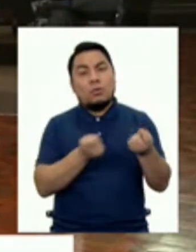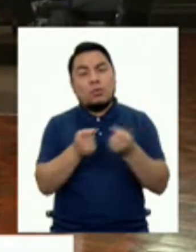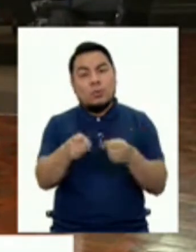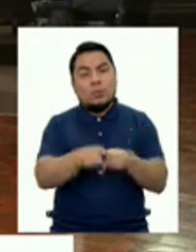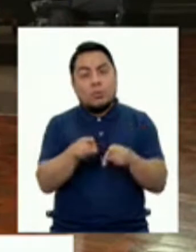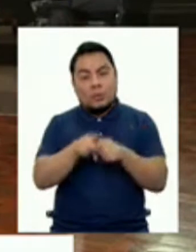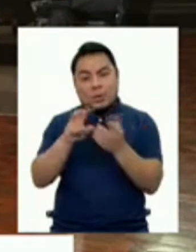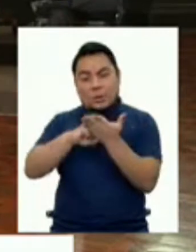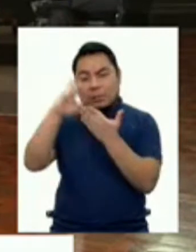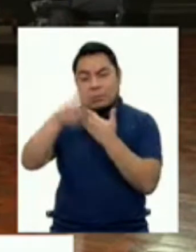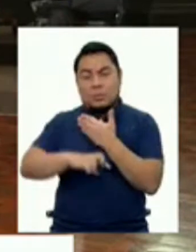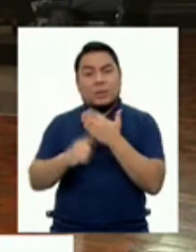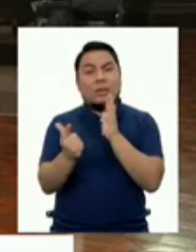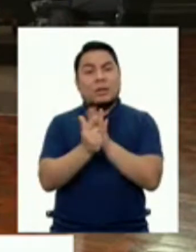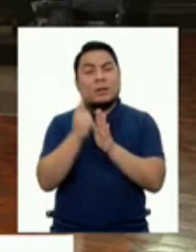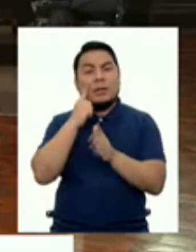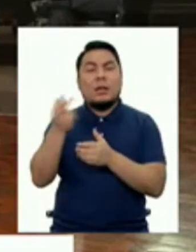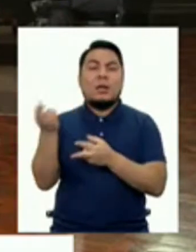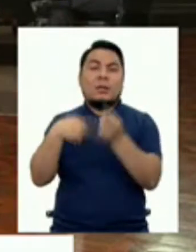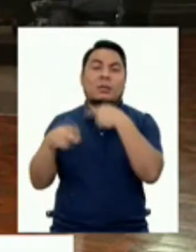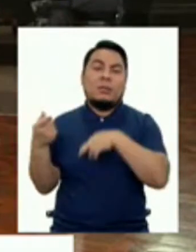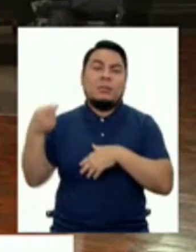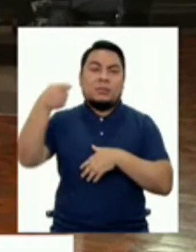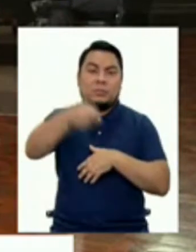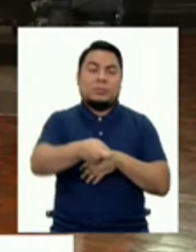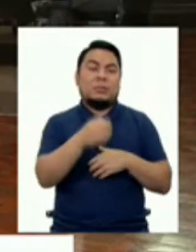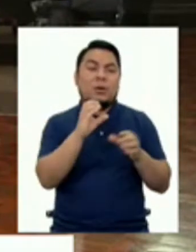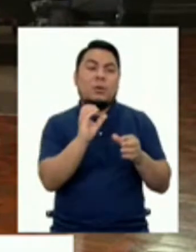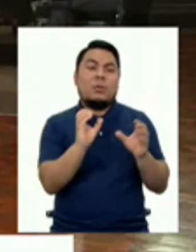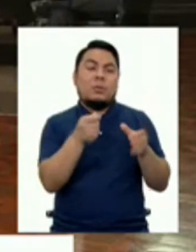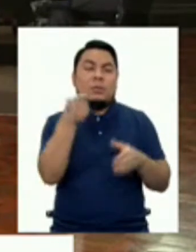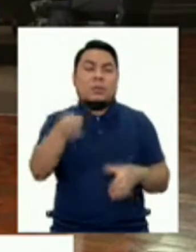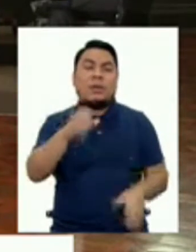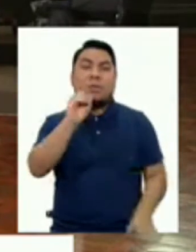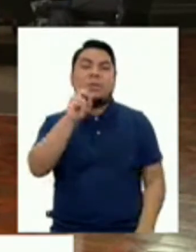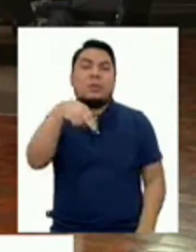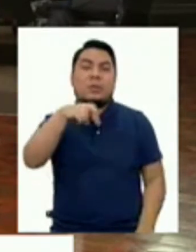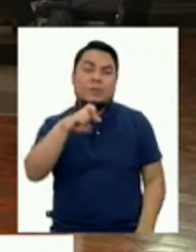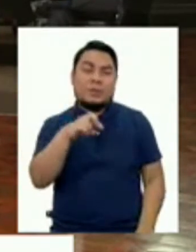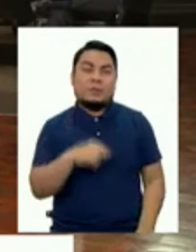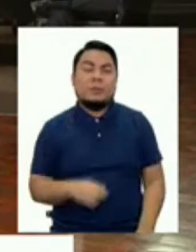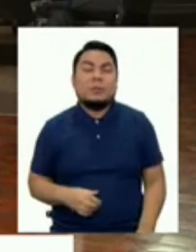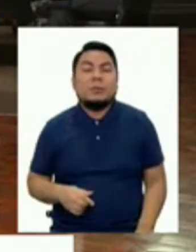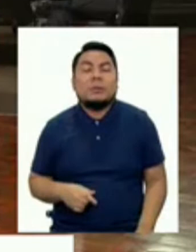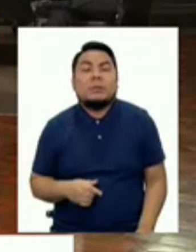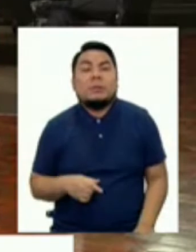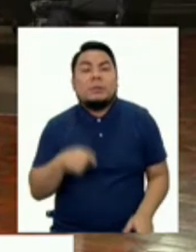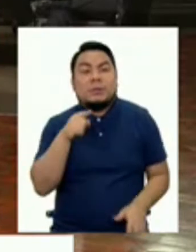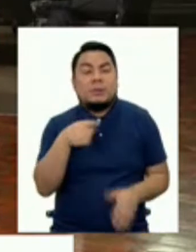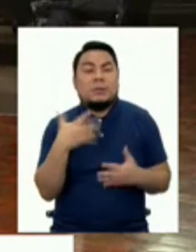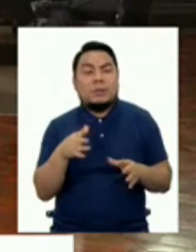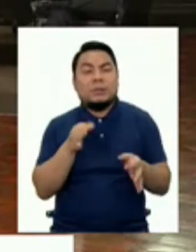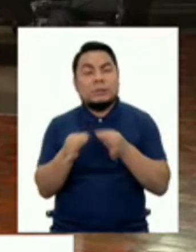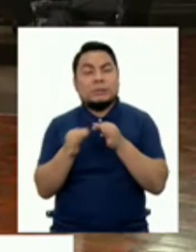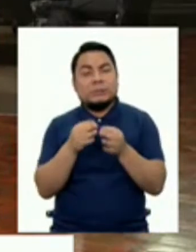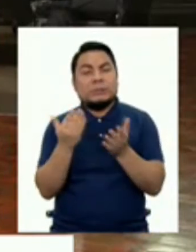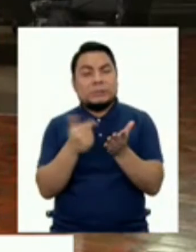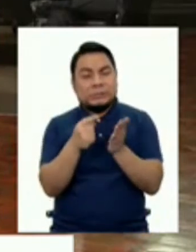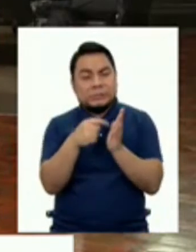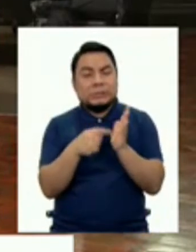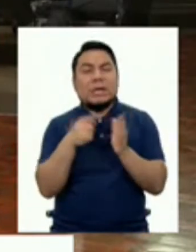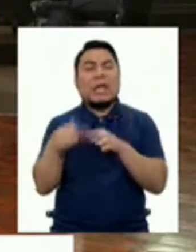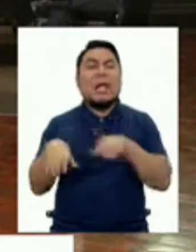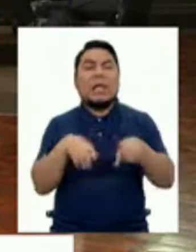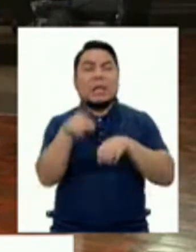el proyecto de ley que aprueba la devolución de aportes a la ONP? Mientras se resuelven esas demandas, ¿qué medidas tomará